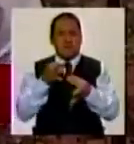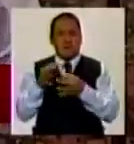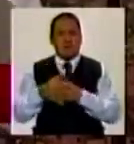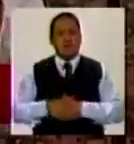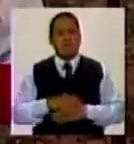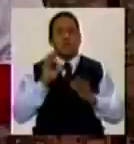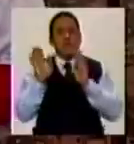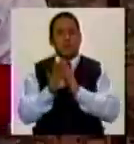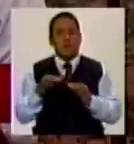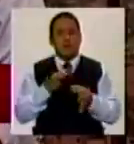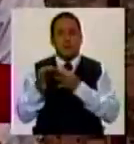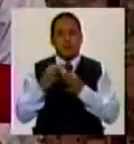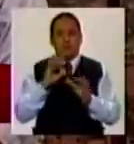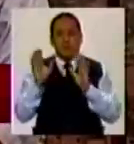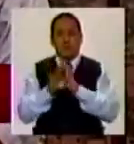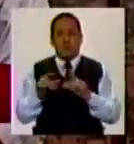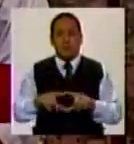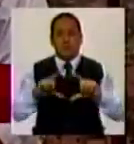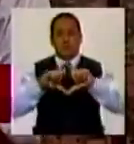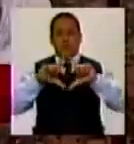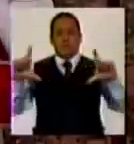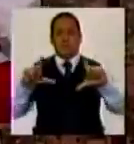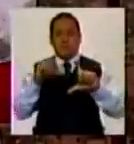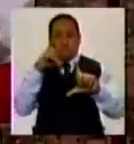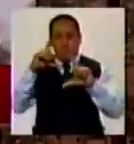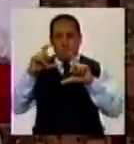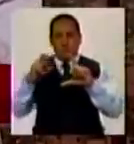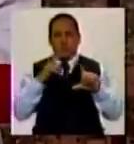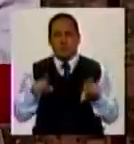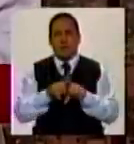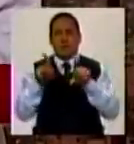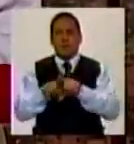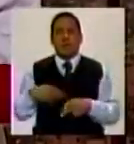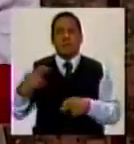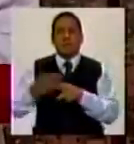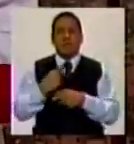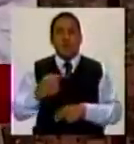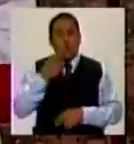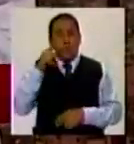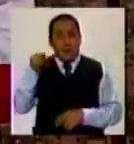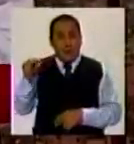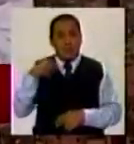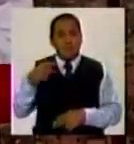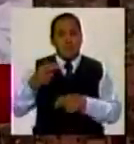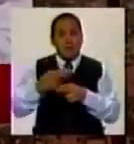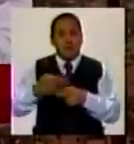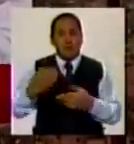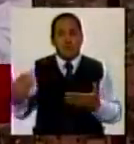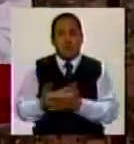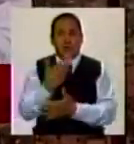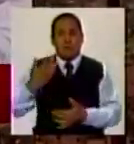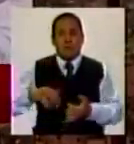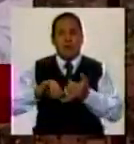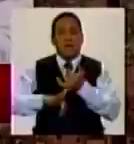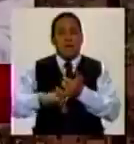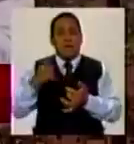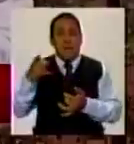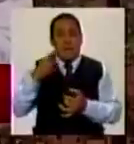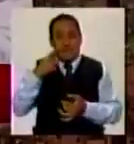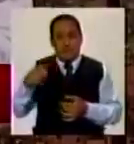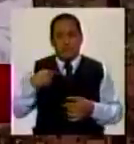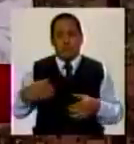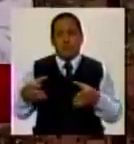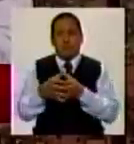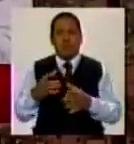Pero les pongo acá un cartelito que espero que las cámaras ponchen. Este sería el alcalde de Lima si procede la revocación, un